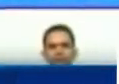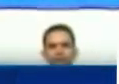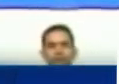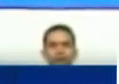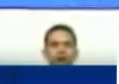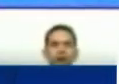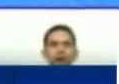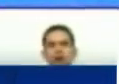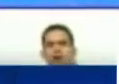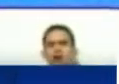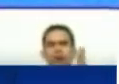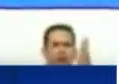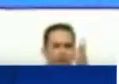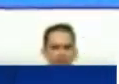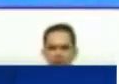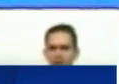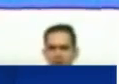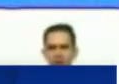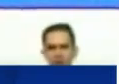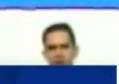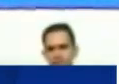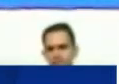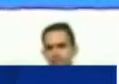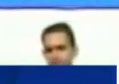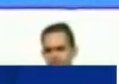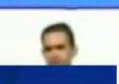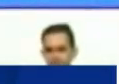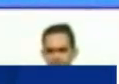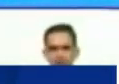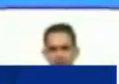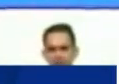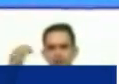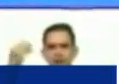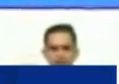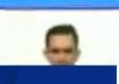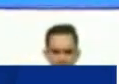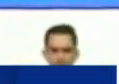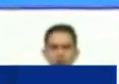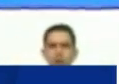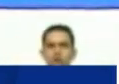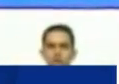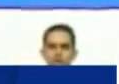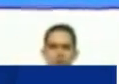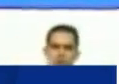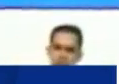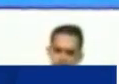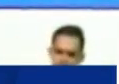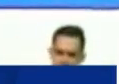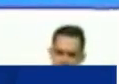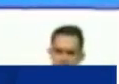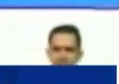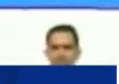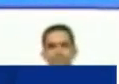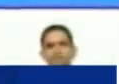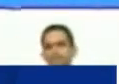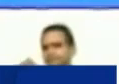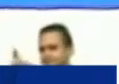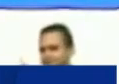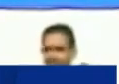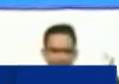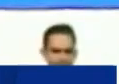representantes de las distintas instituciones financieras del país, invitados